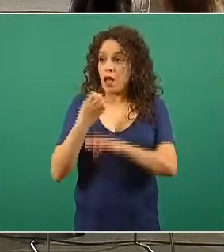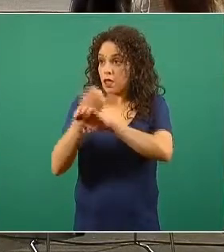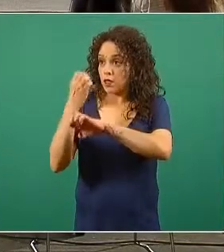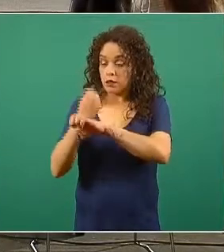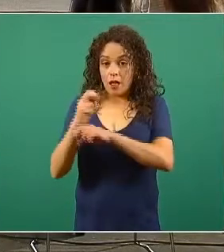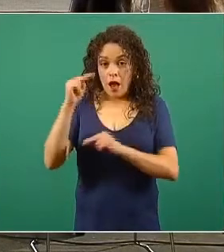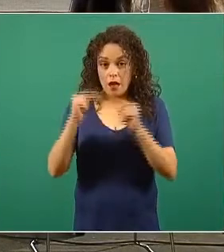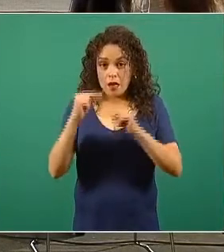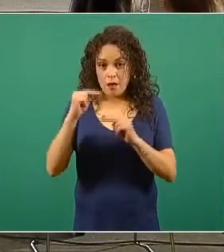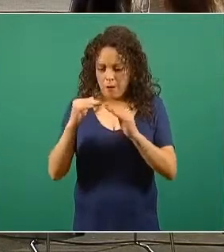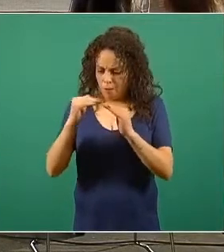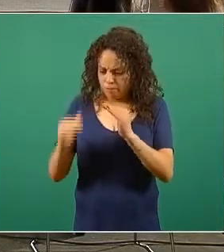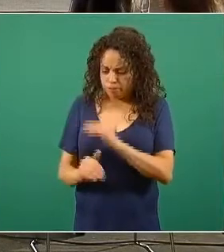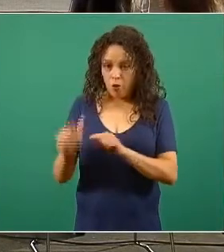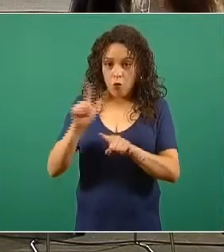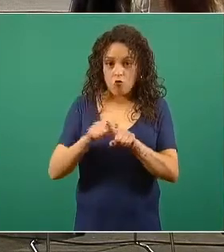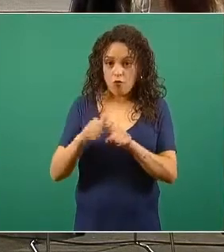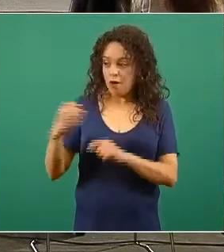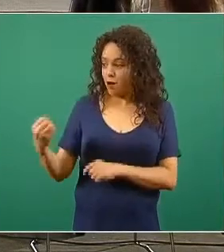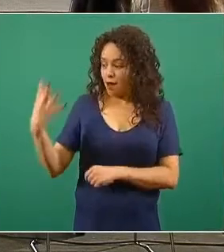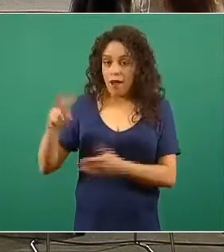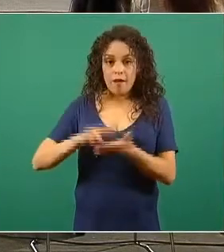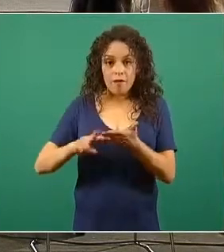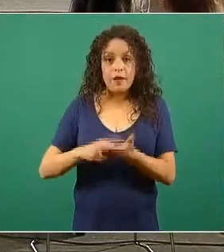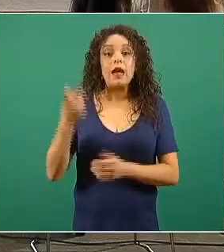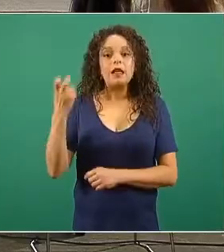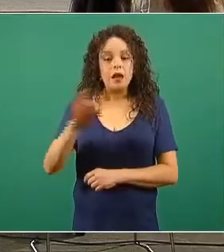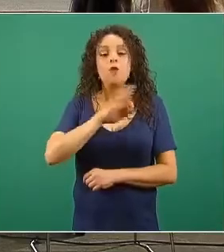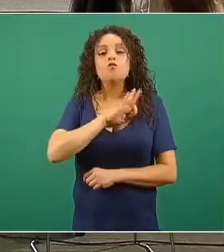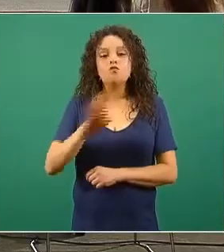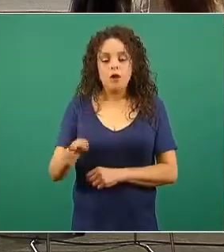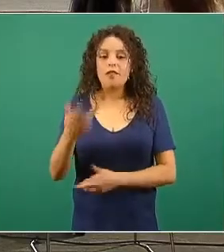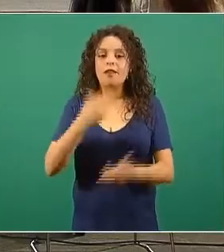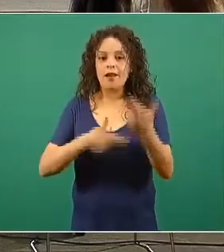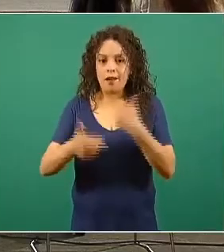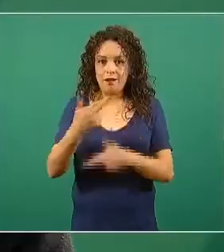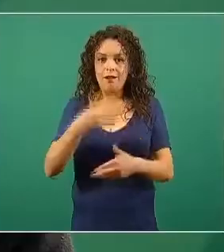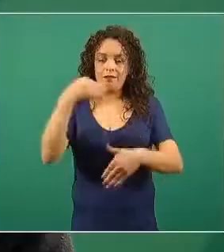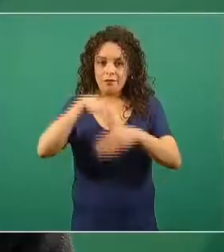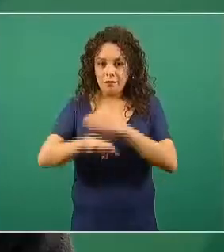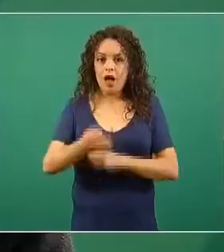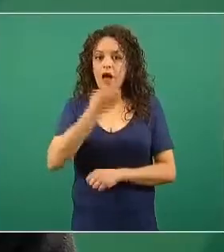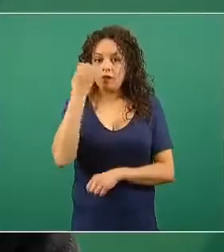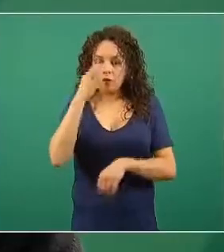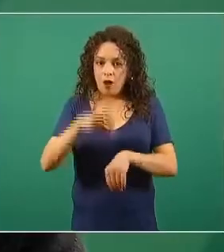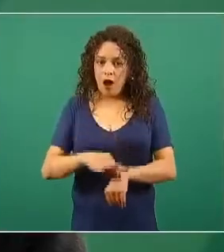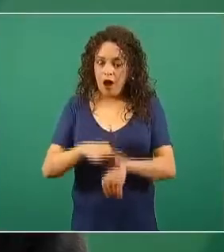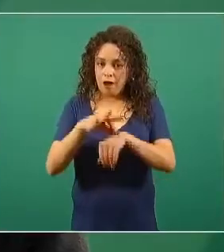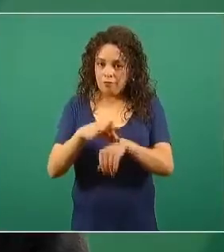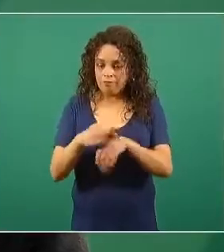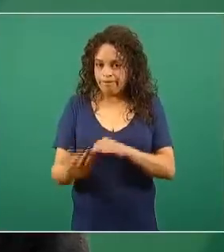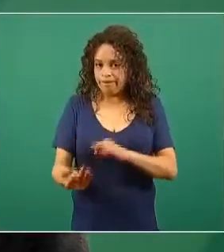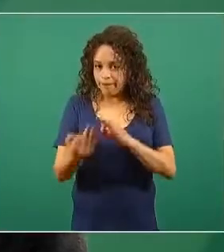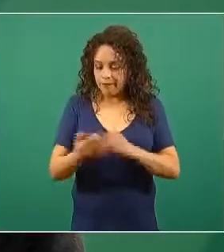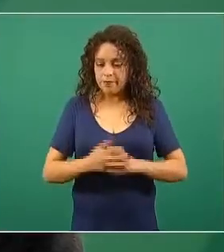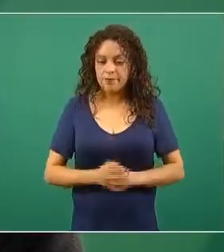las que en su momento podrían reiniciar con las clases presenciales. Entonces, dado que Campeche está